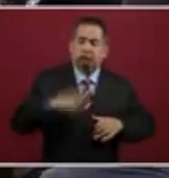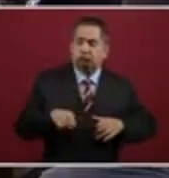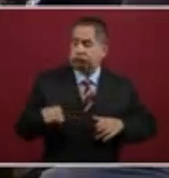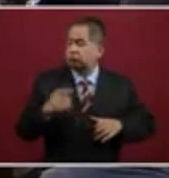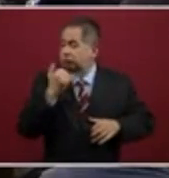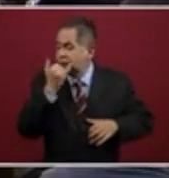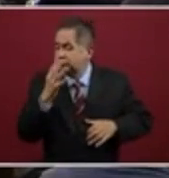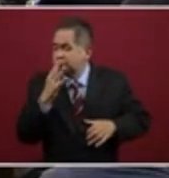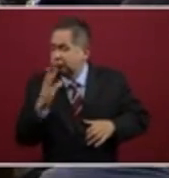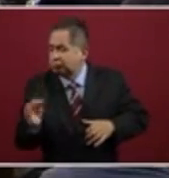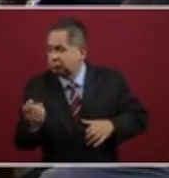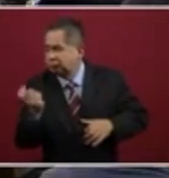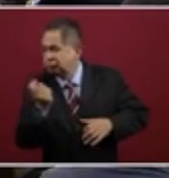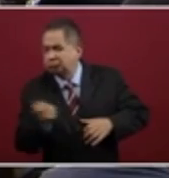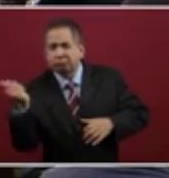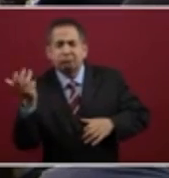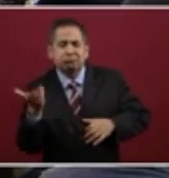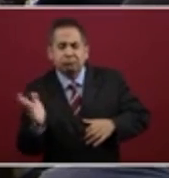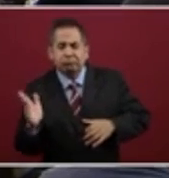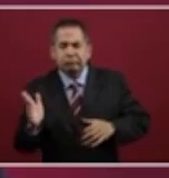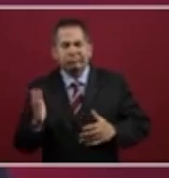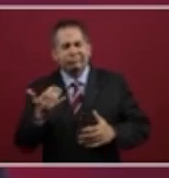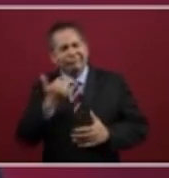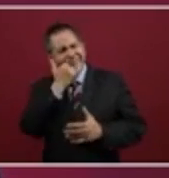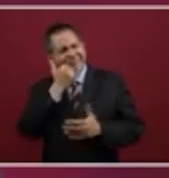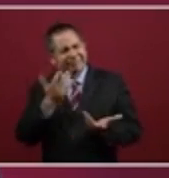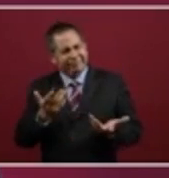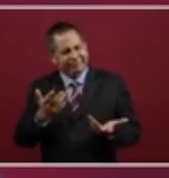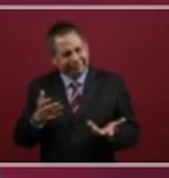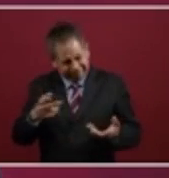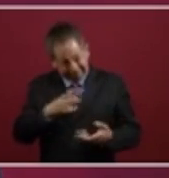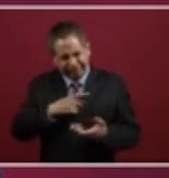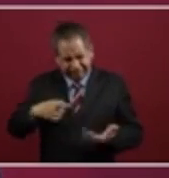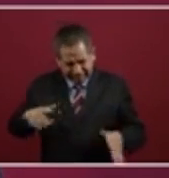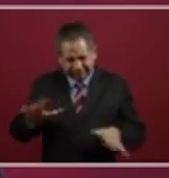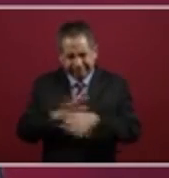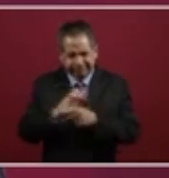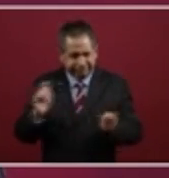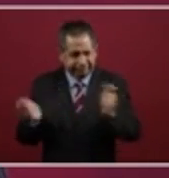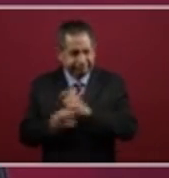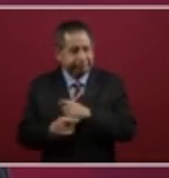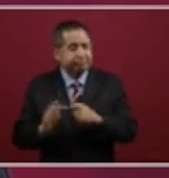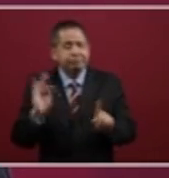Entonces, ¿qué no vamos a cambiar?